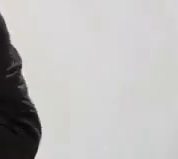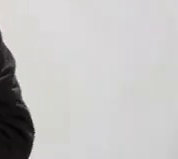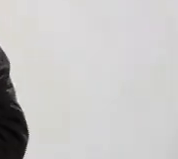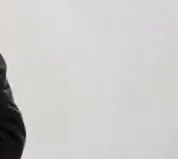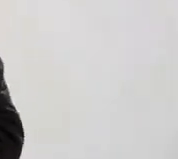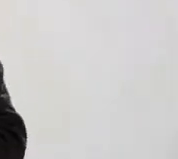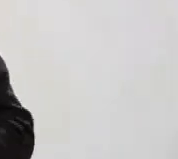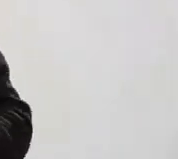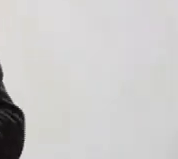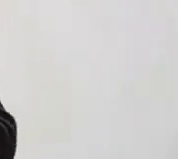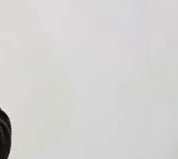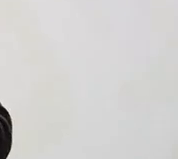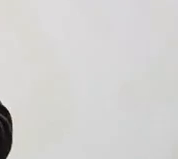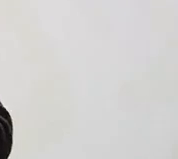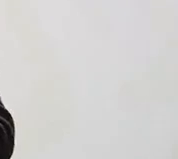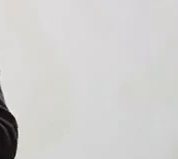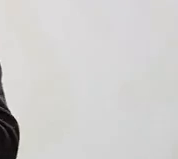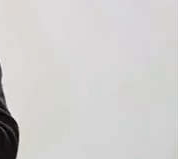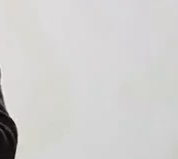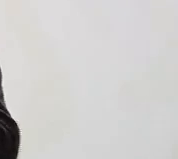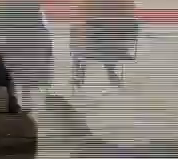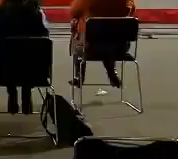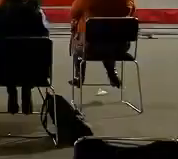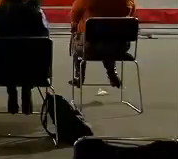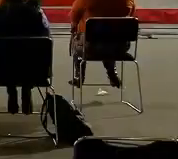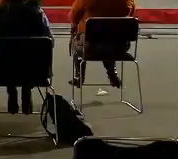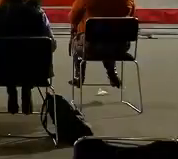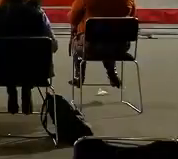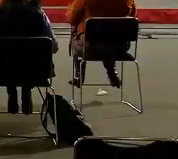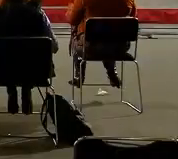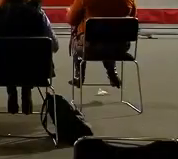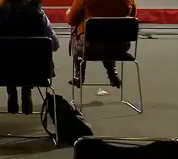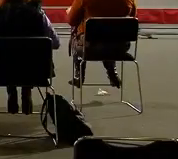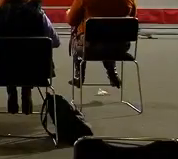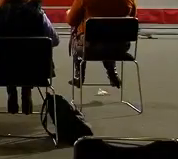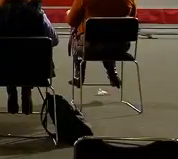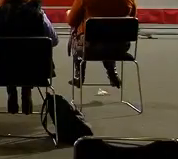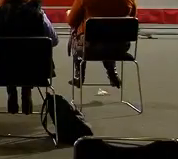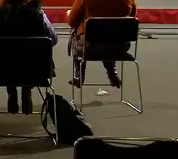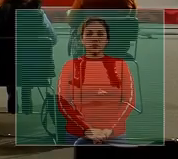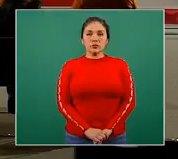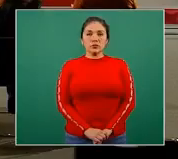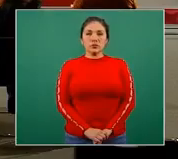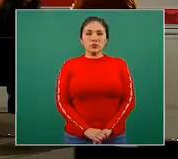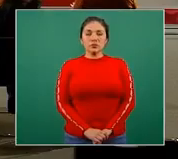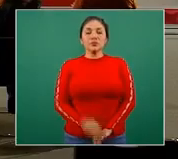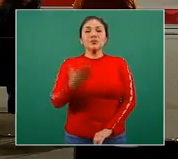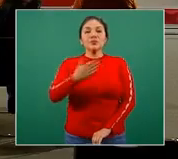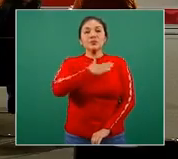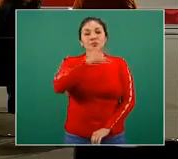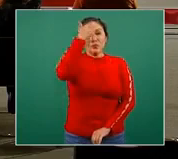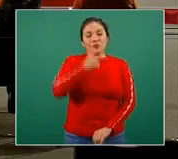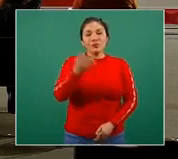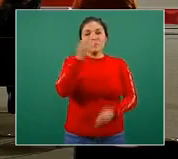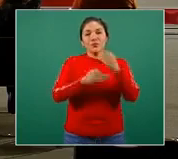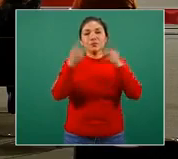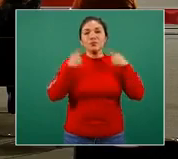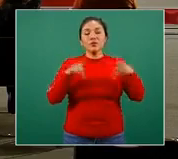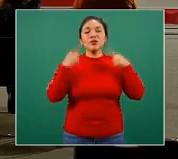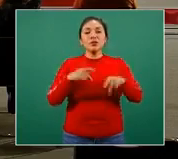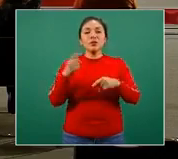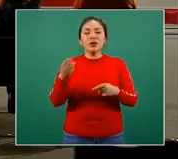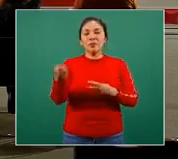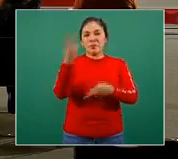Muy buenas noches con todos los presentes. Muchas gracias por su asistencia, así también con todas las personas que como todas las noches